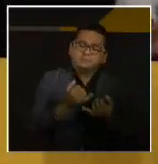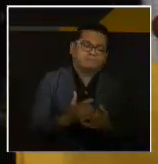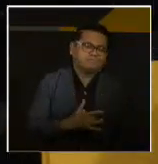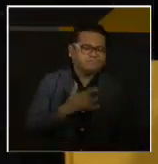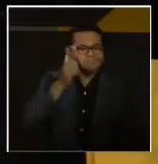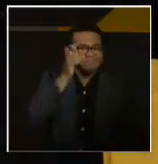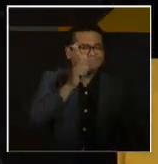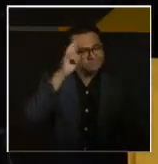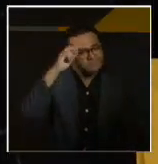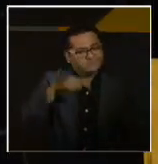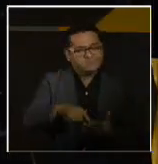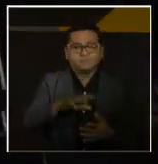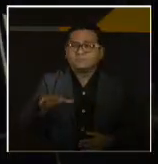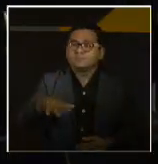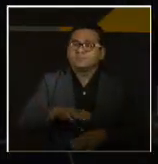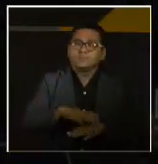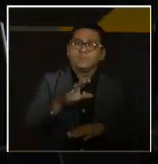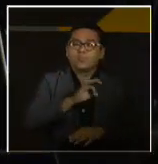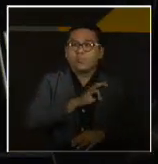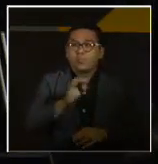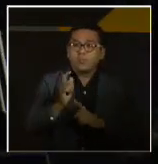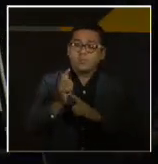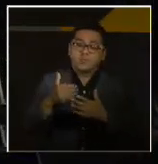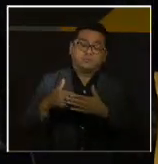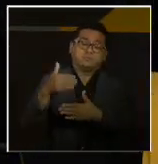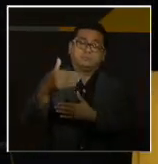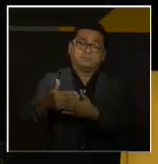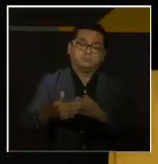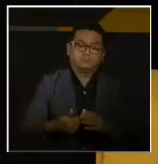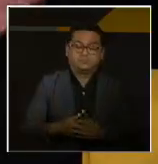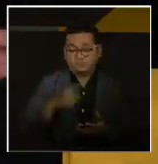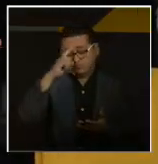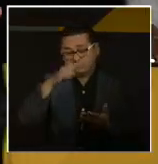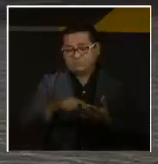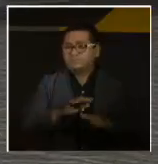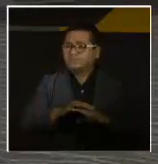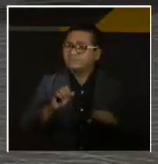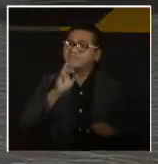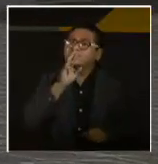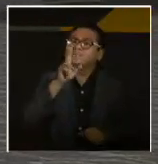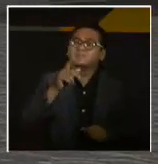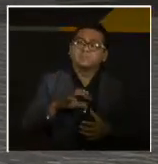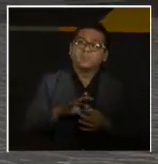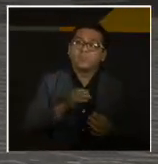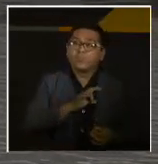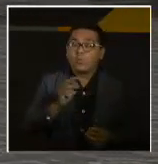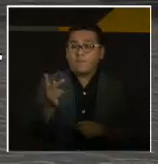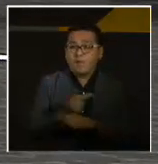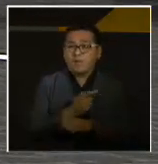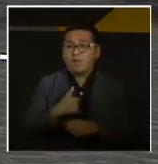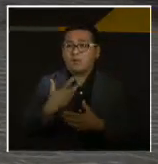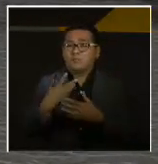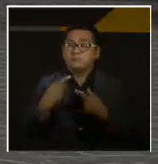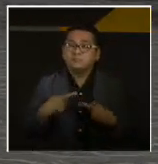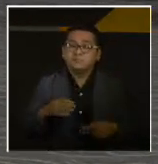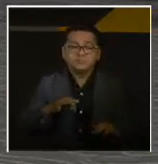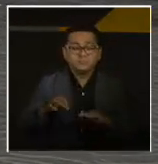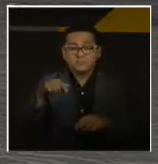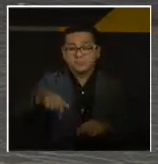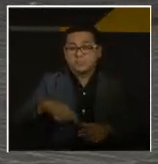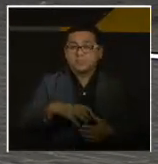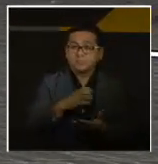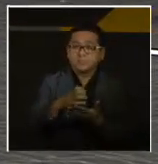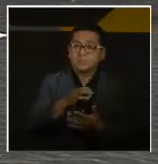siempre creo que debemos de buscar más, que debemos de ir más y hacia adelante. Y creo que no hay nada mejor que le puede pasar a un funcionario público de que